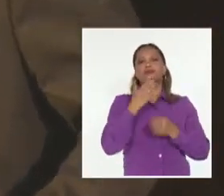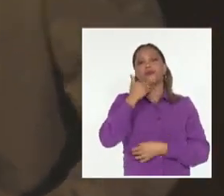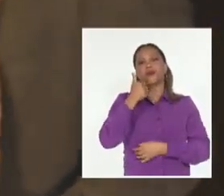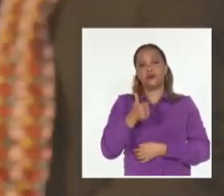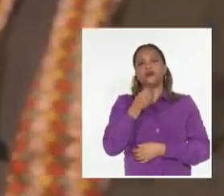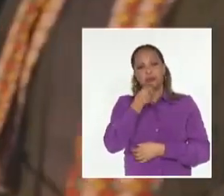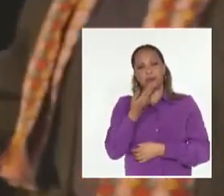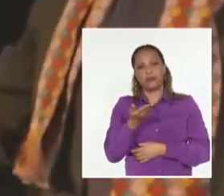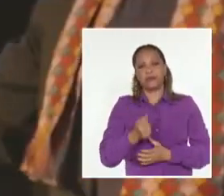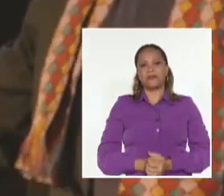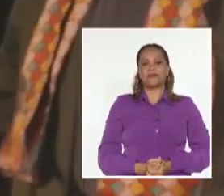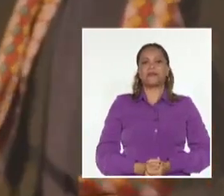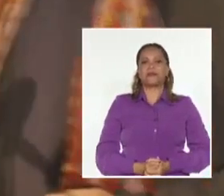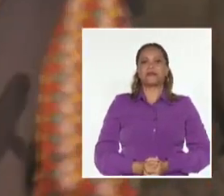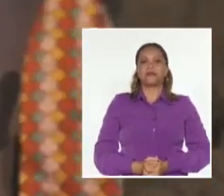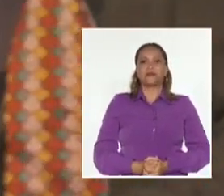posible.